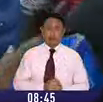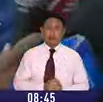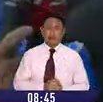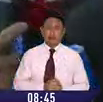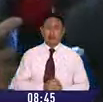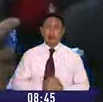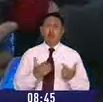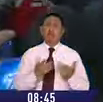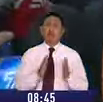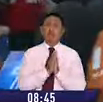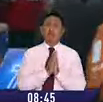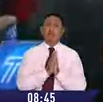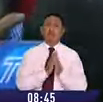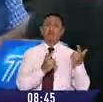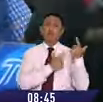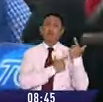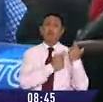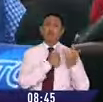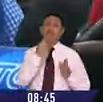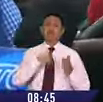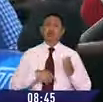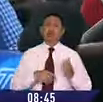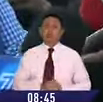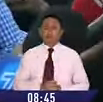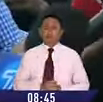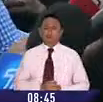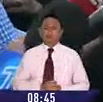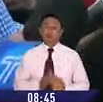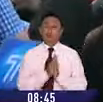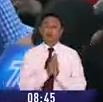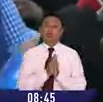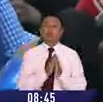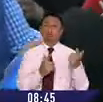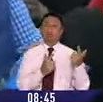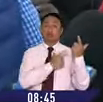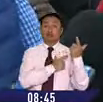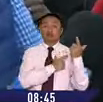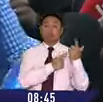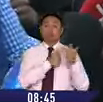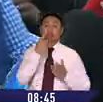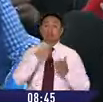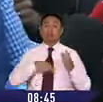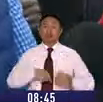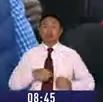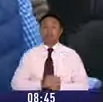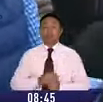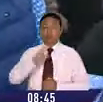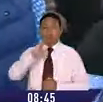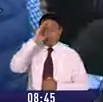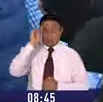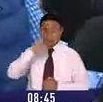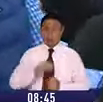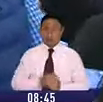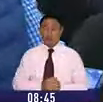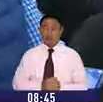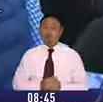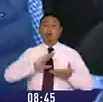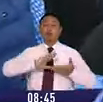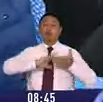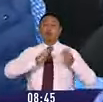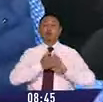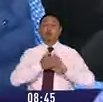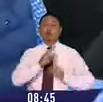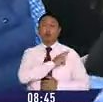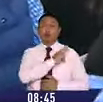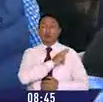Armadas? ¿Cuál es el pedido para las Fuerzas Armadas? Bueno, el pedido para las Fuerzas Armadas, el pedido para la policía, es que la comunidad universitaria,